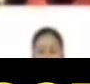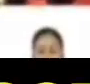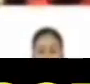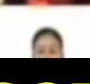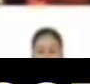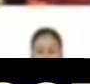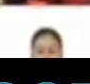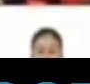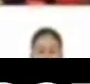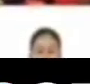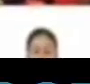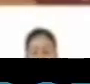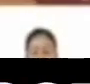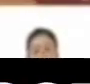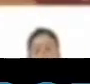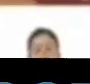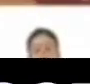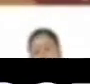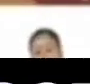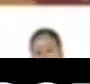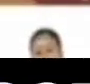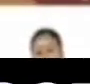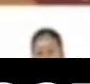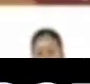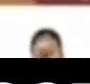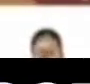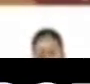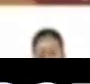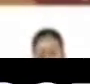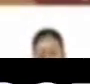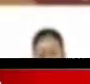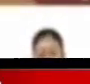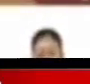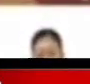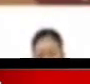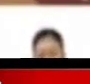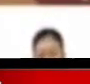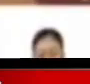después de Calderón llegó Peña Nieto,